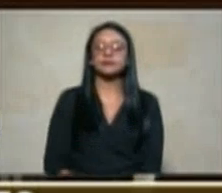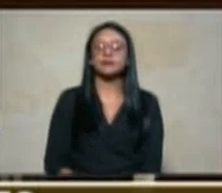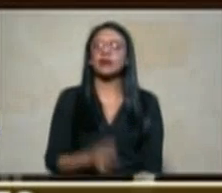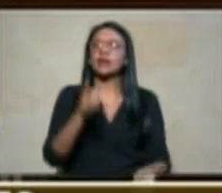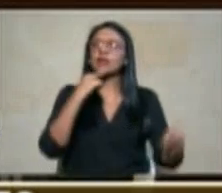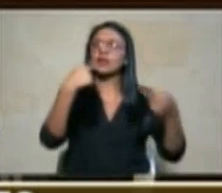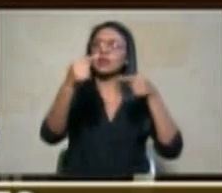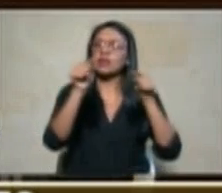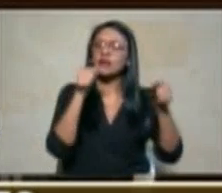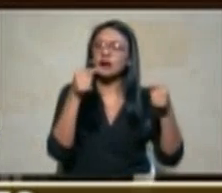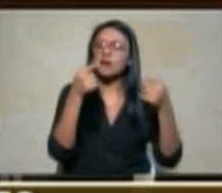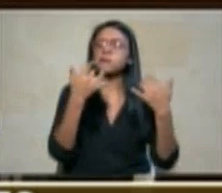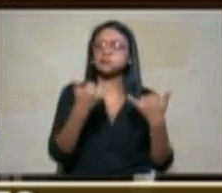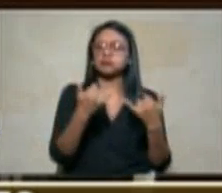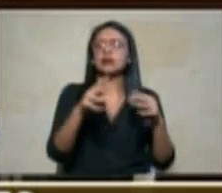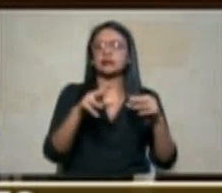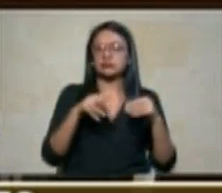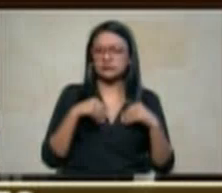una